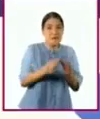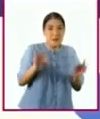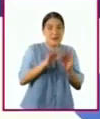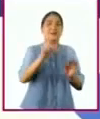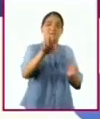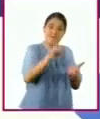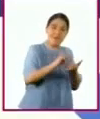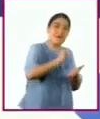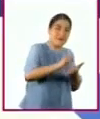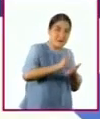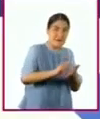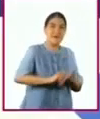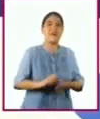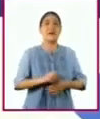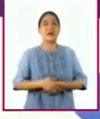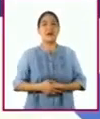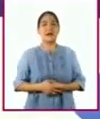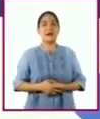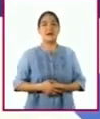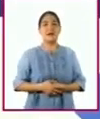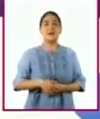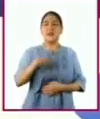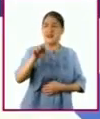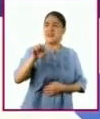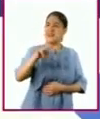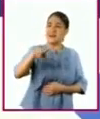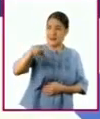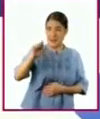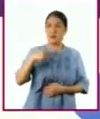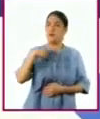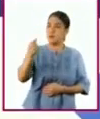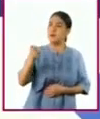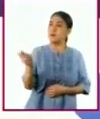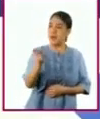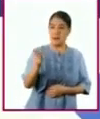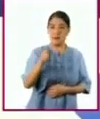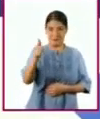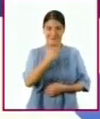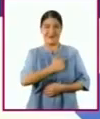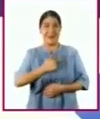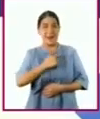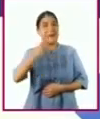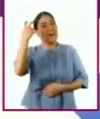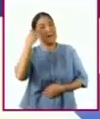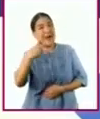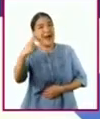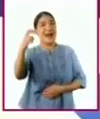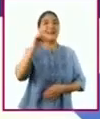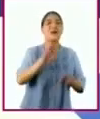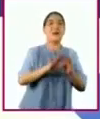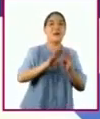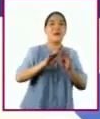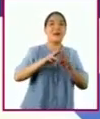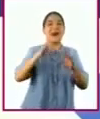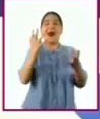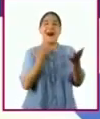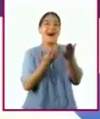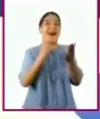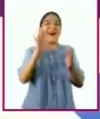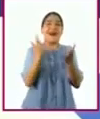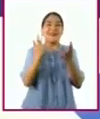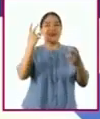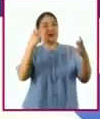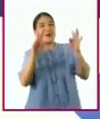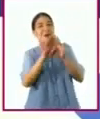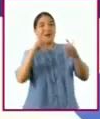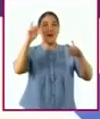surjan. Enrique, tengo una pregunta para ti. ¿Te gustan los viajes y las aventuras? Maestra, me encantan,